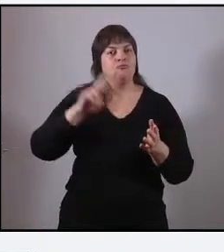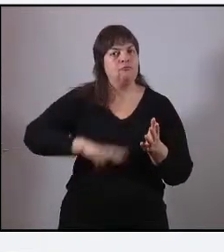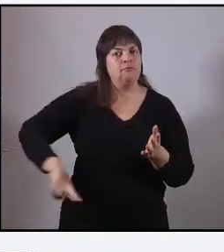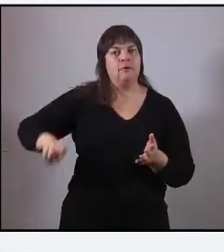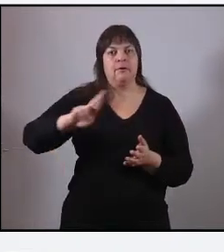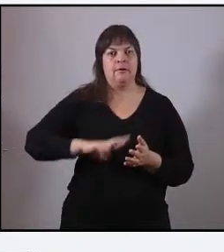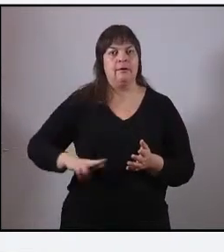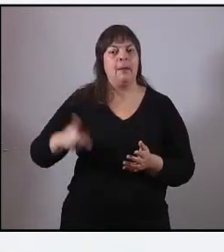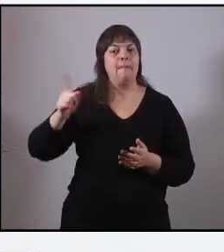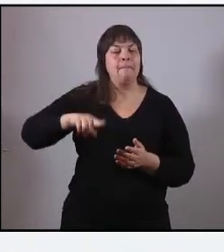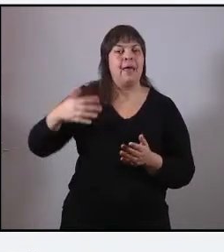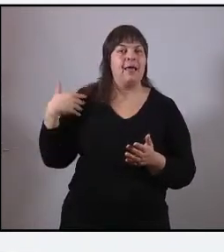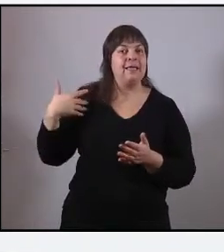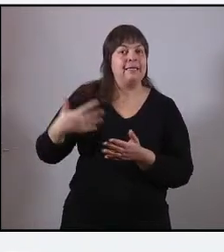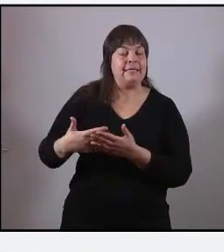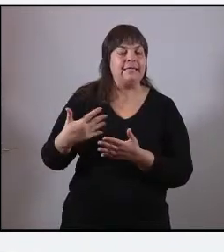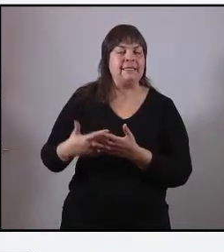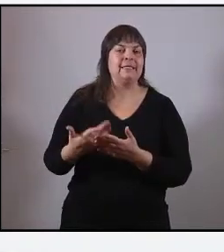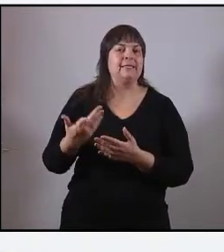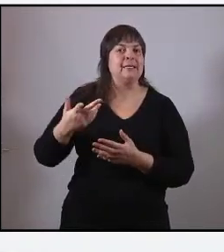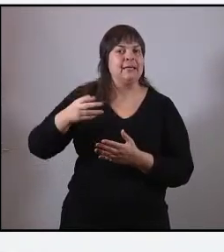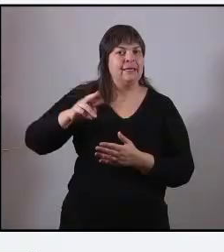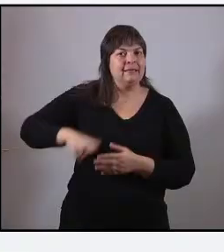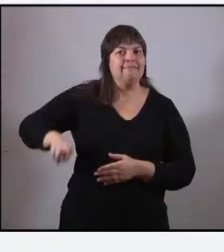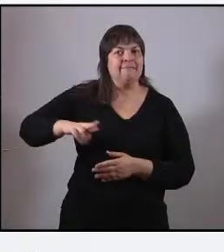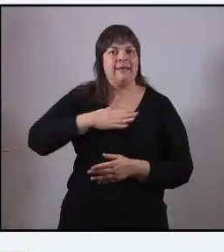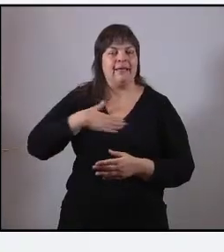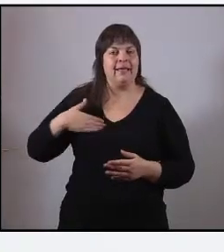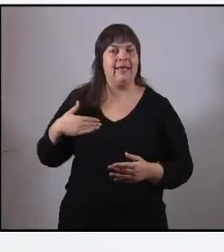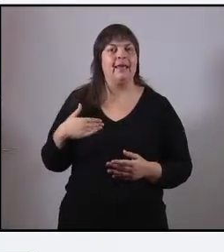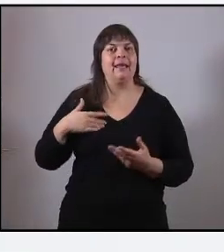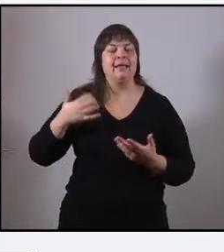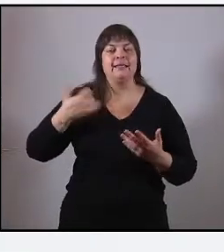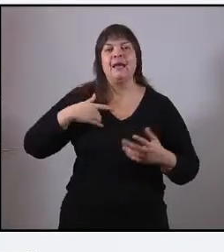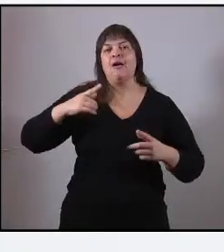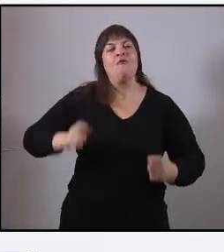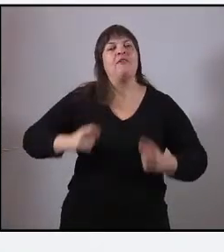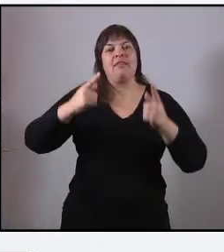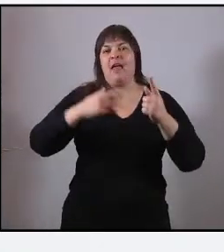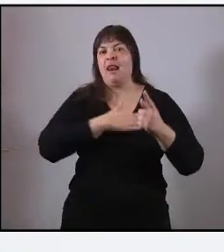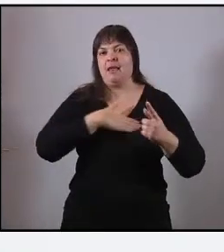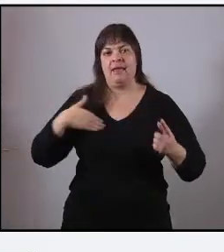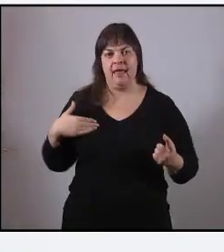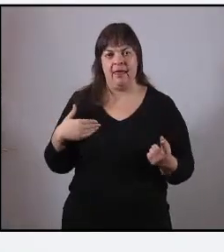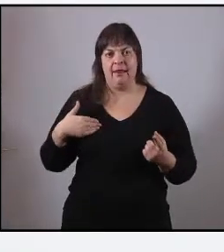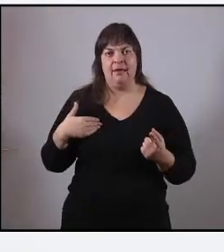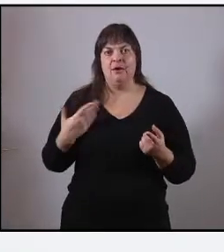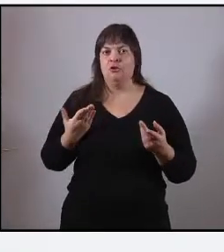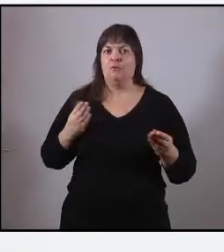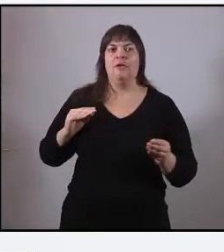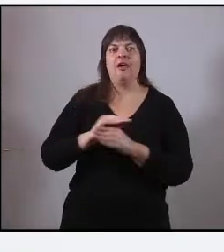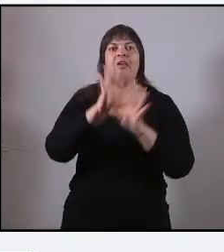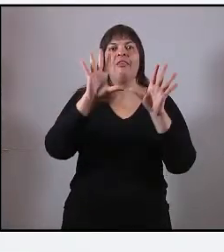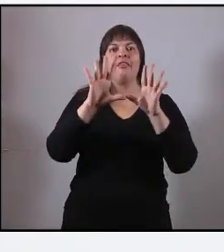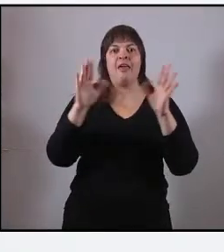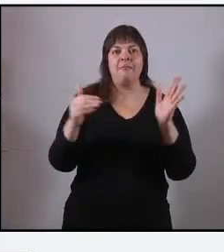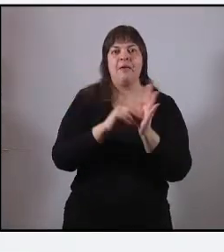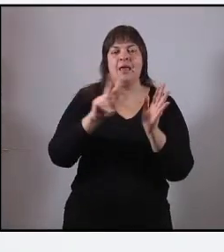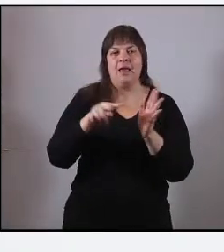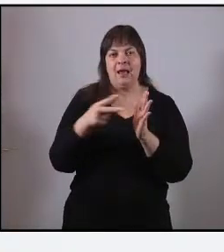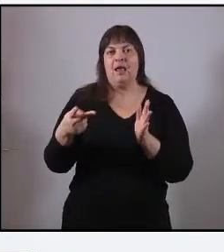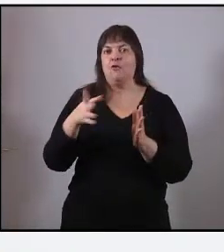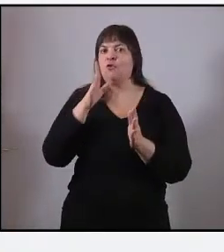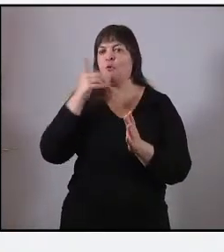los últimos meses. La primera es que se materialice de una vez por todas la ayuda de 10.000 euros prometida,